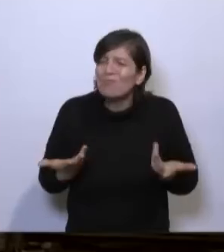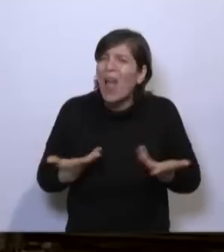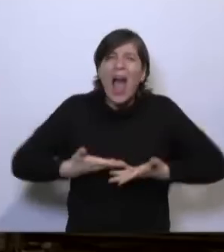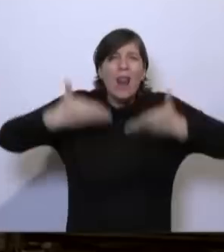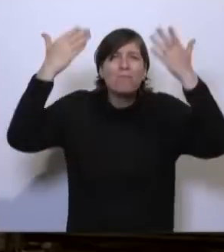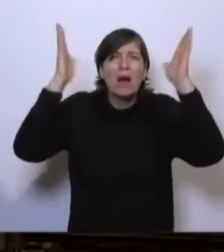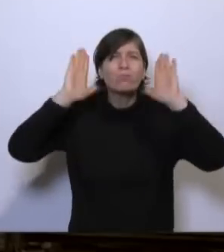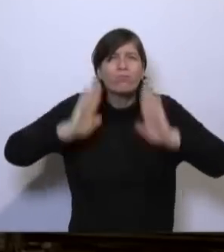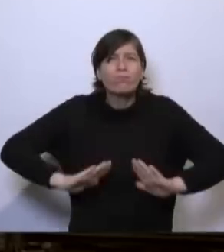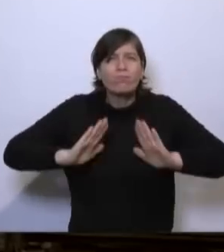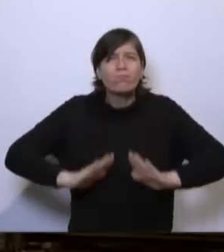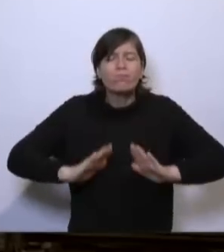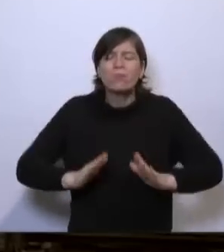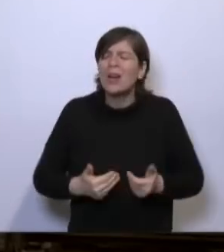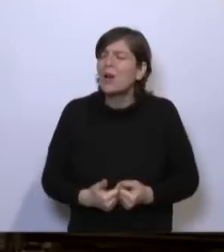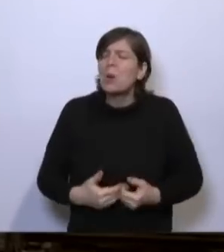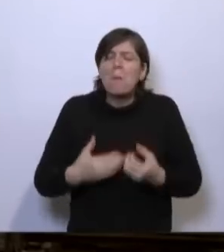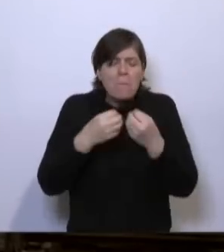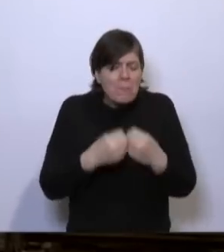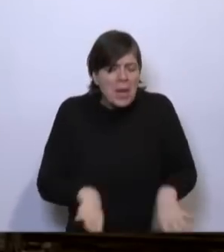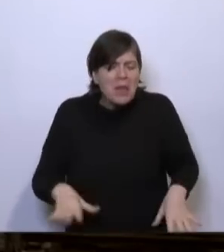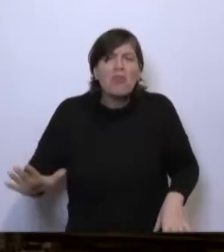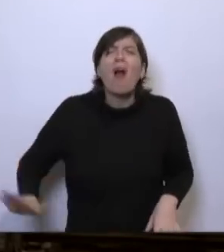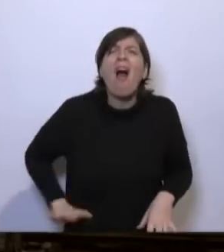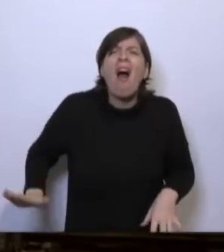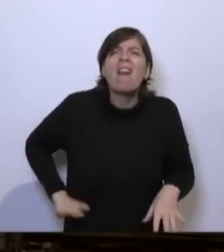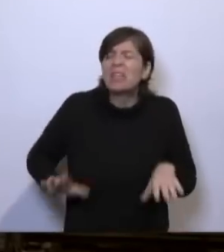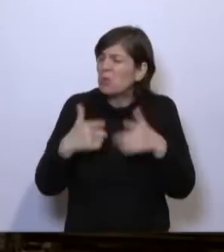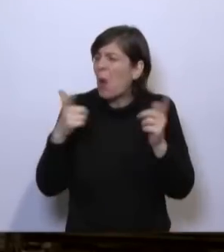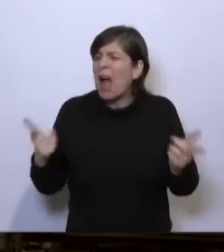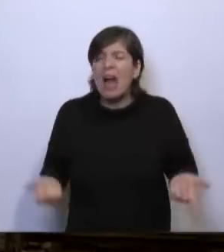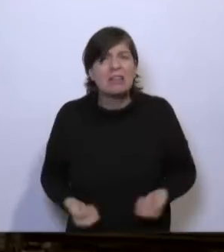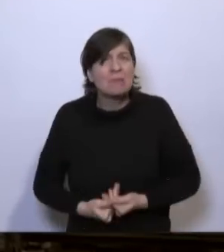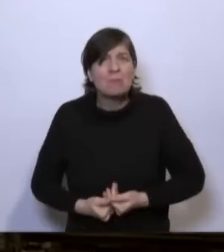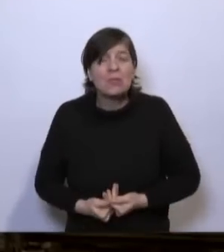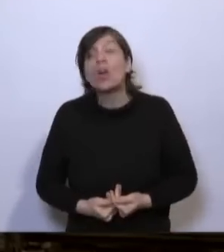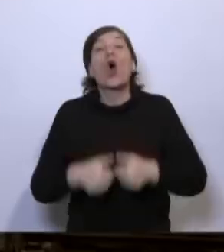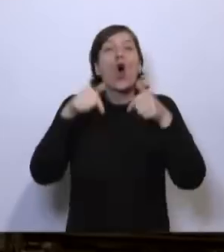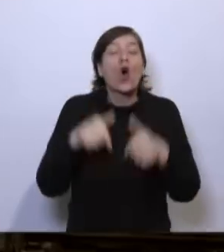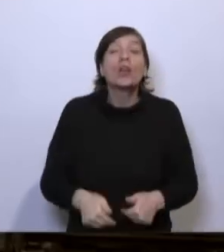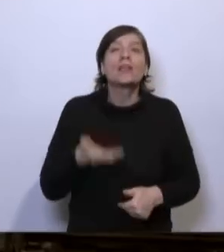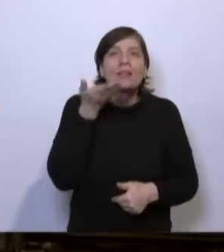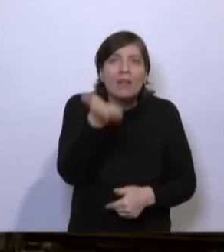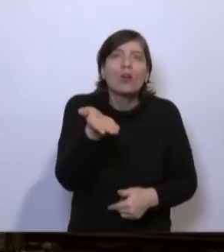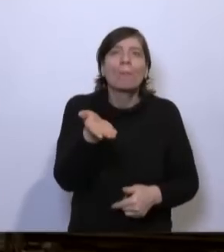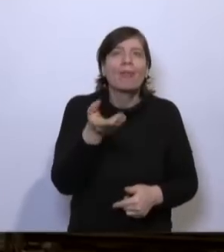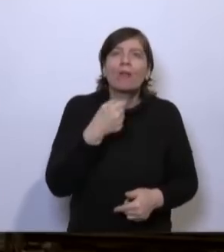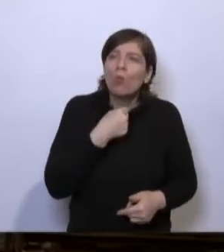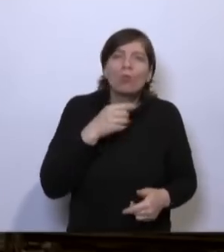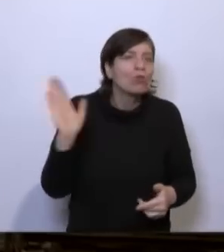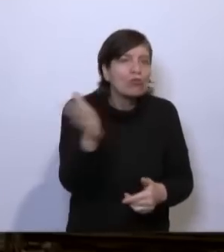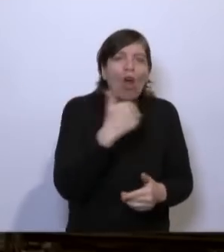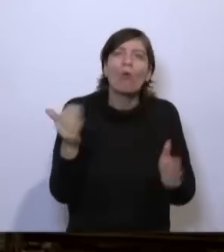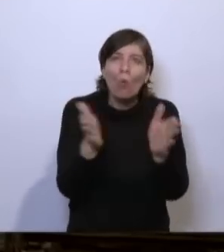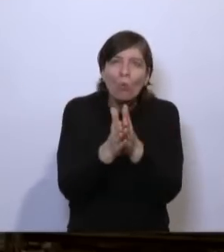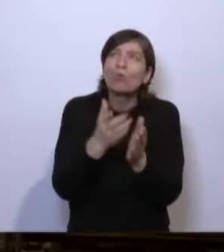el alma, como que vamos perdiendo las ganas. Y hoy quisiera pedirle en esta misa con todos ustedes al